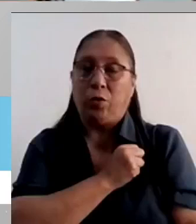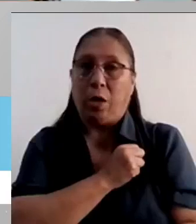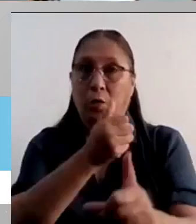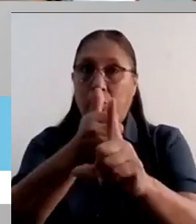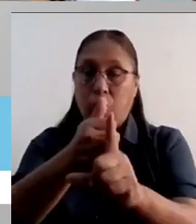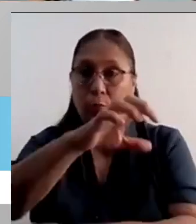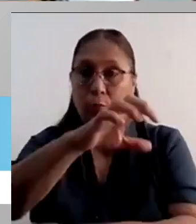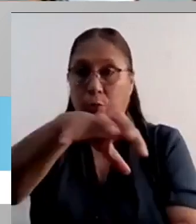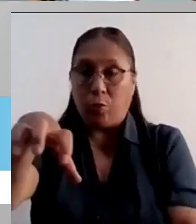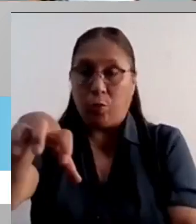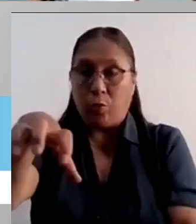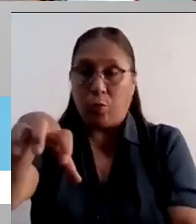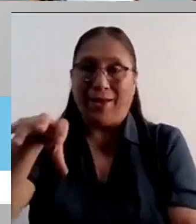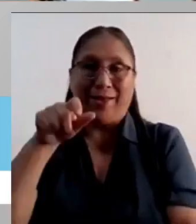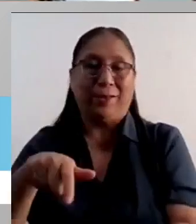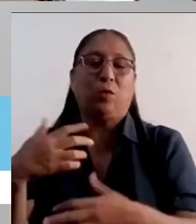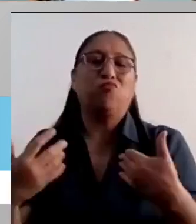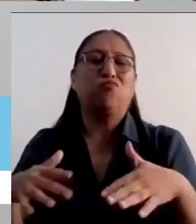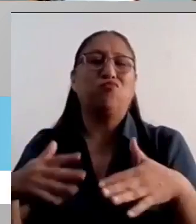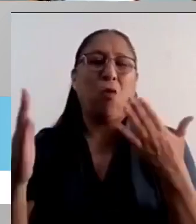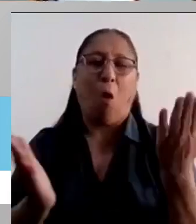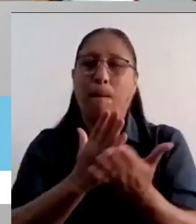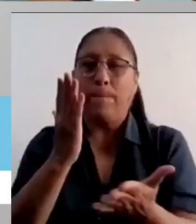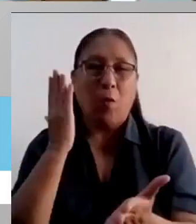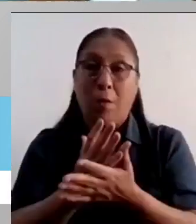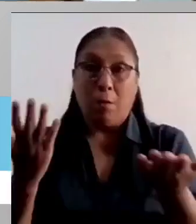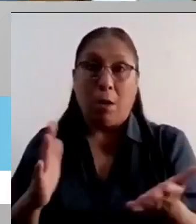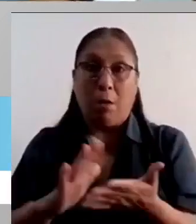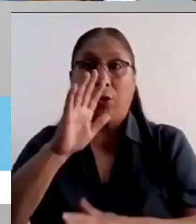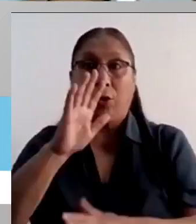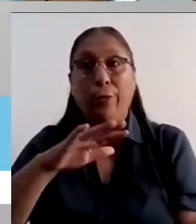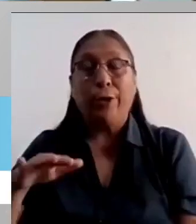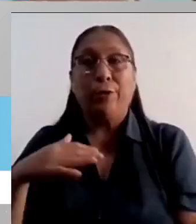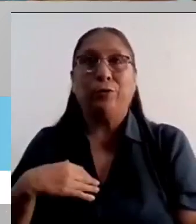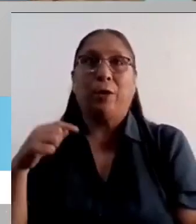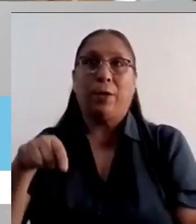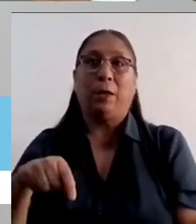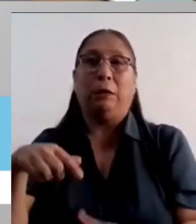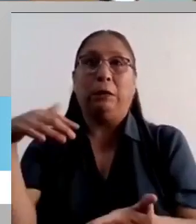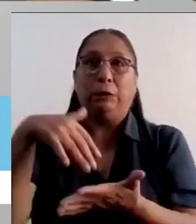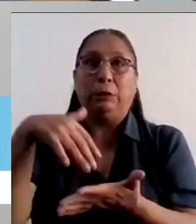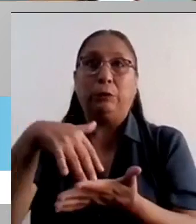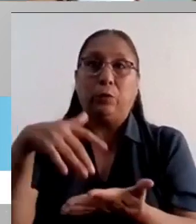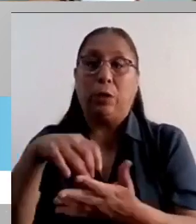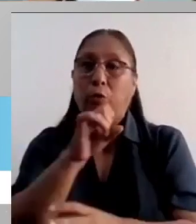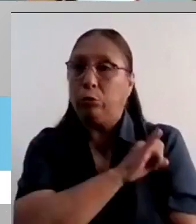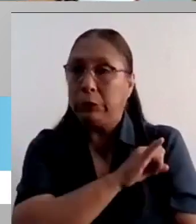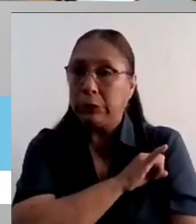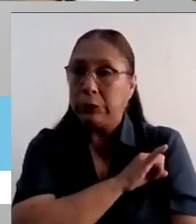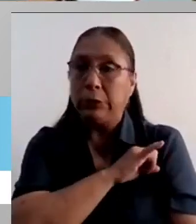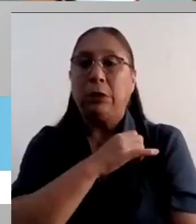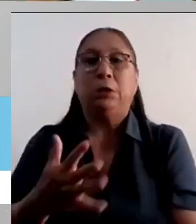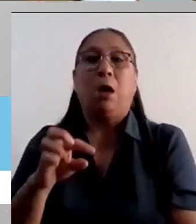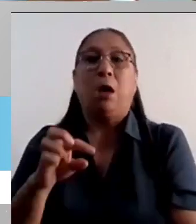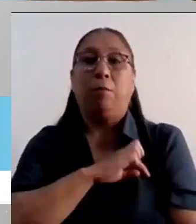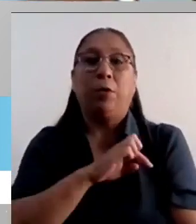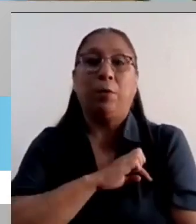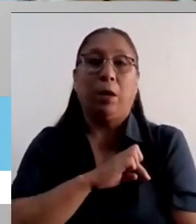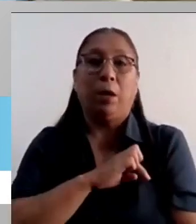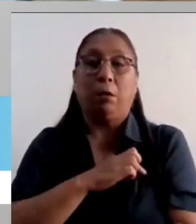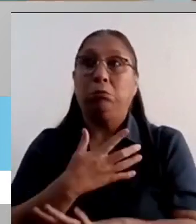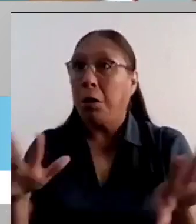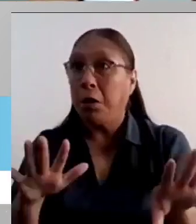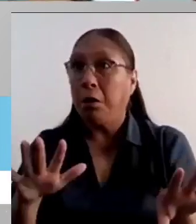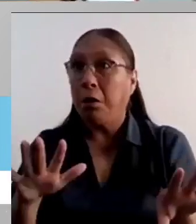Esto genera pues un gran problema porque niños que vienen estudiando inicial, que vienen estudiando en primaria, luego